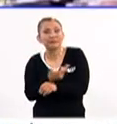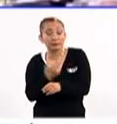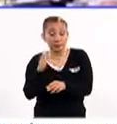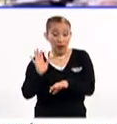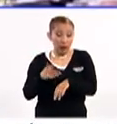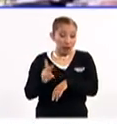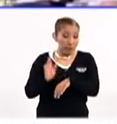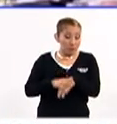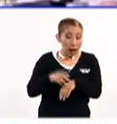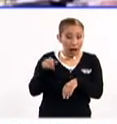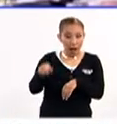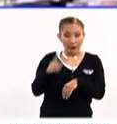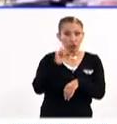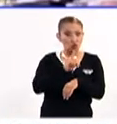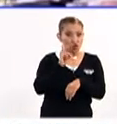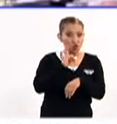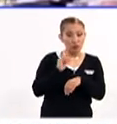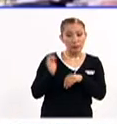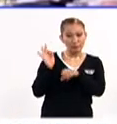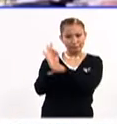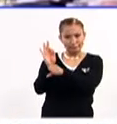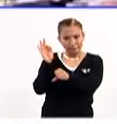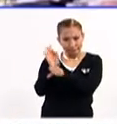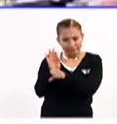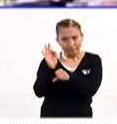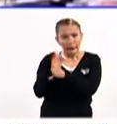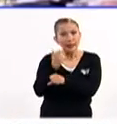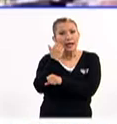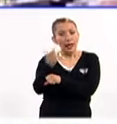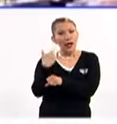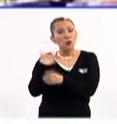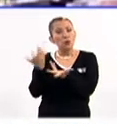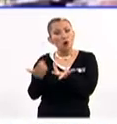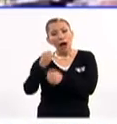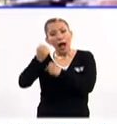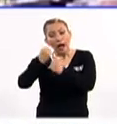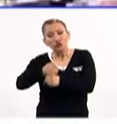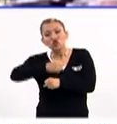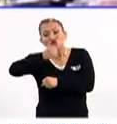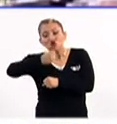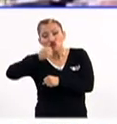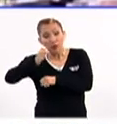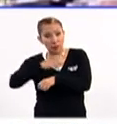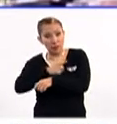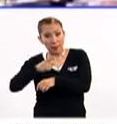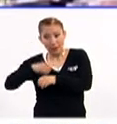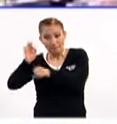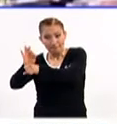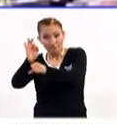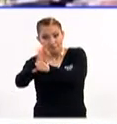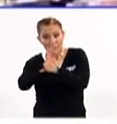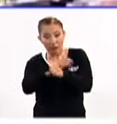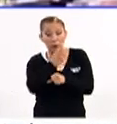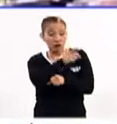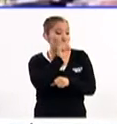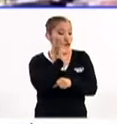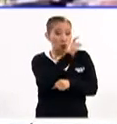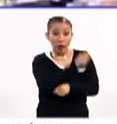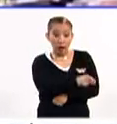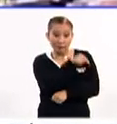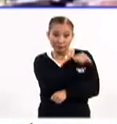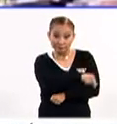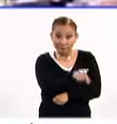pero sobre todo que fuera protegida, que fuera bien acompañada en los últimos años de su vida, y por eso también es una mujer que en